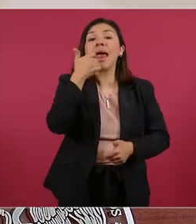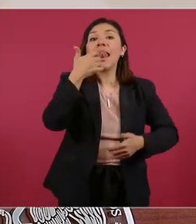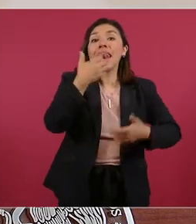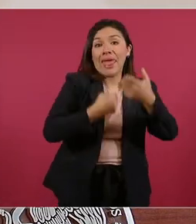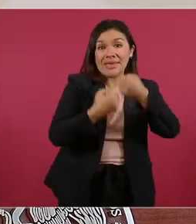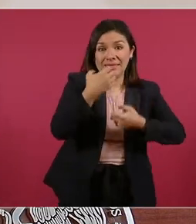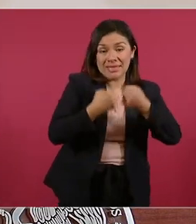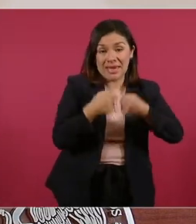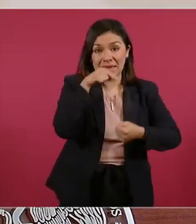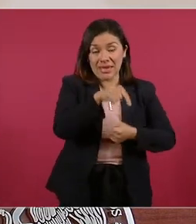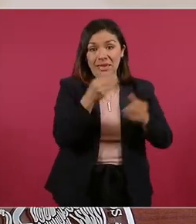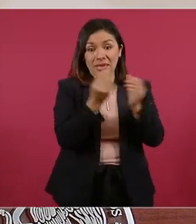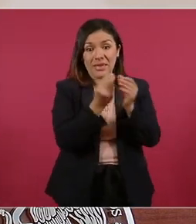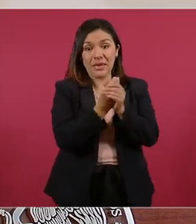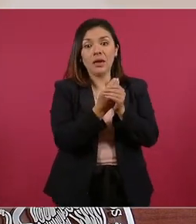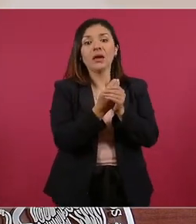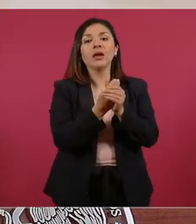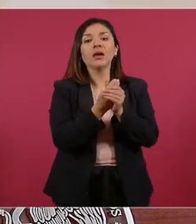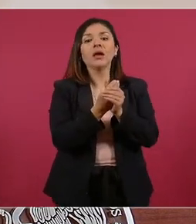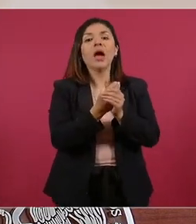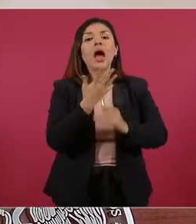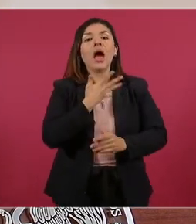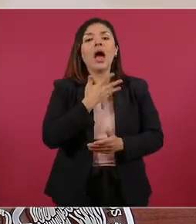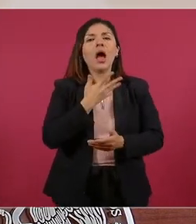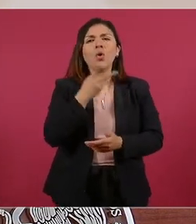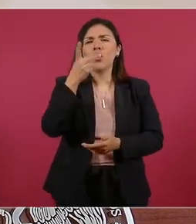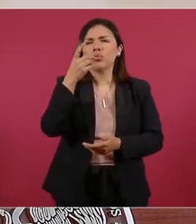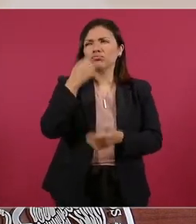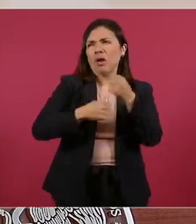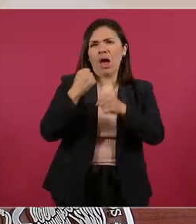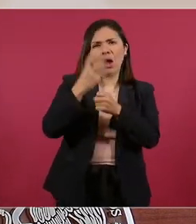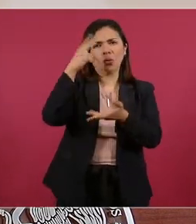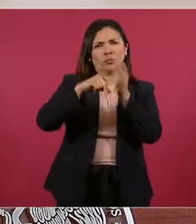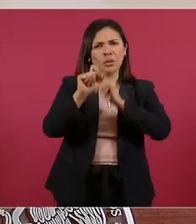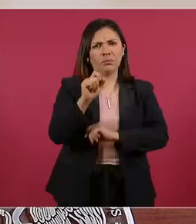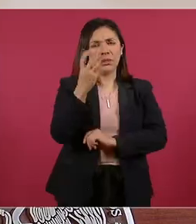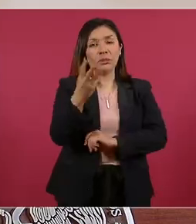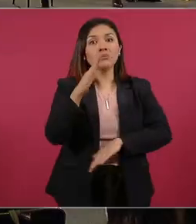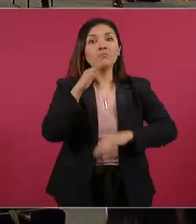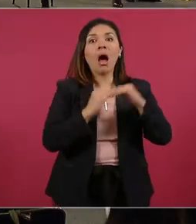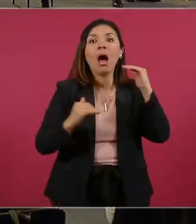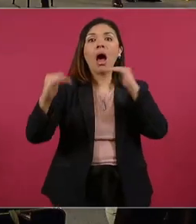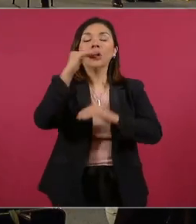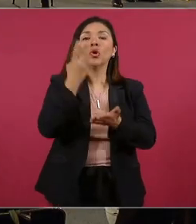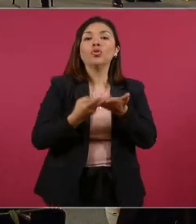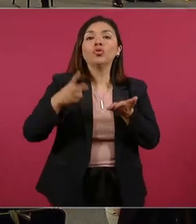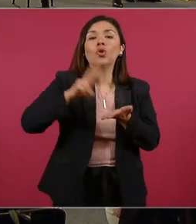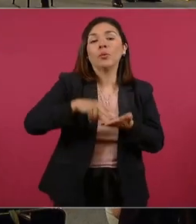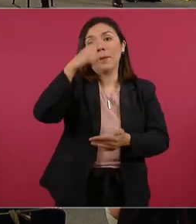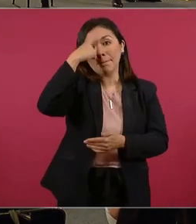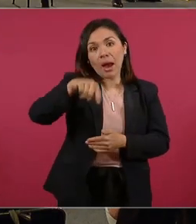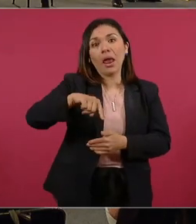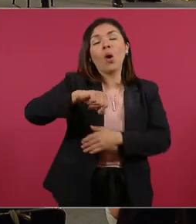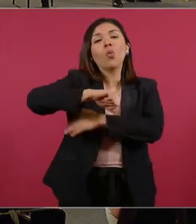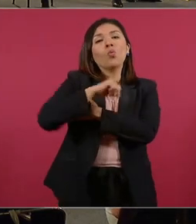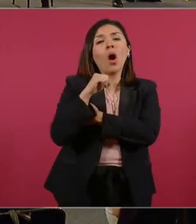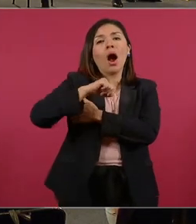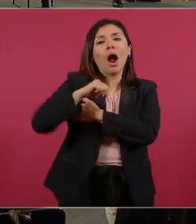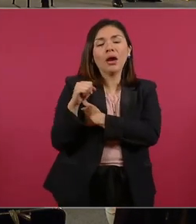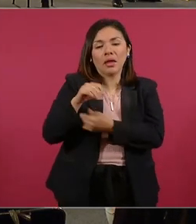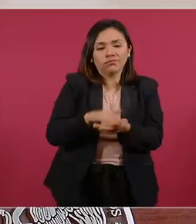en el caso de leche, solamente en 2023 crecimos al doble en la captación de acopio de